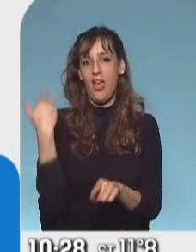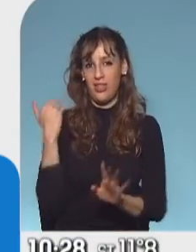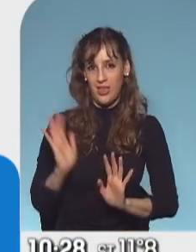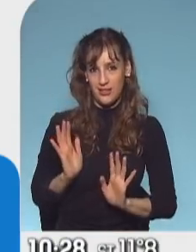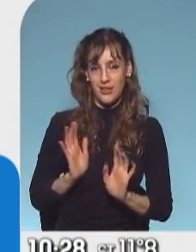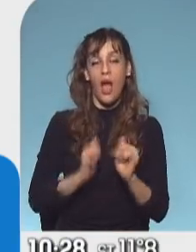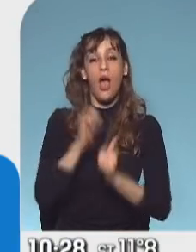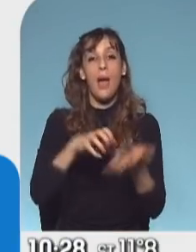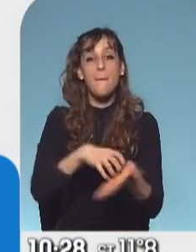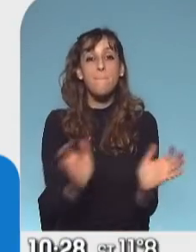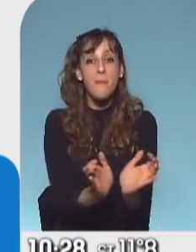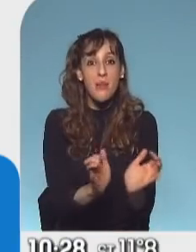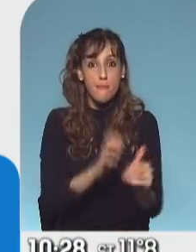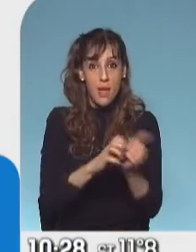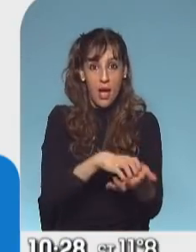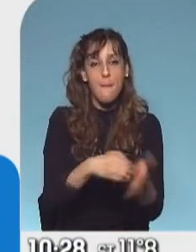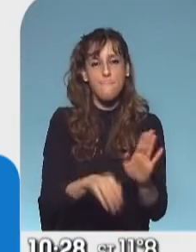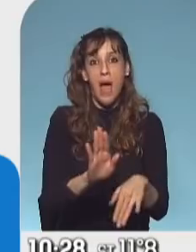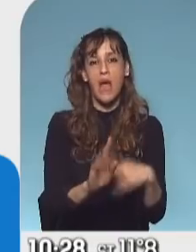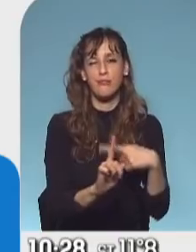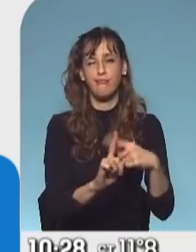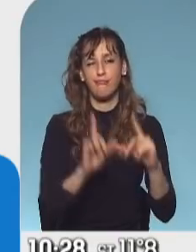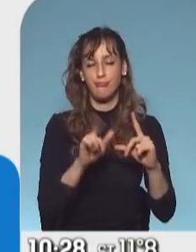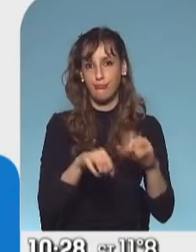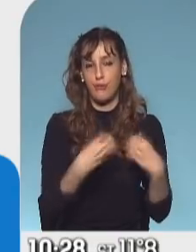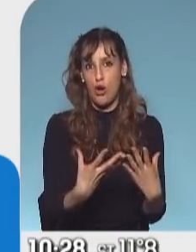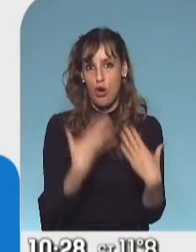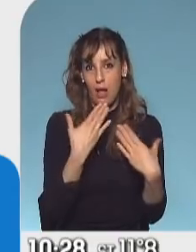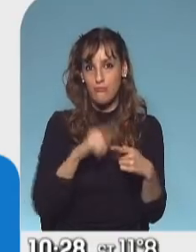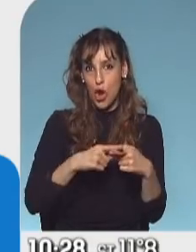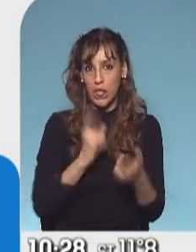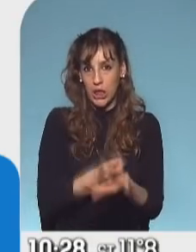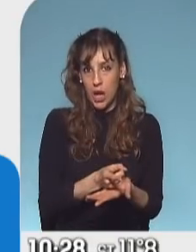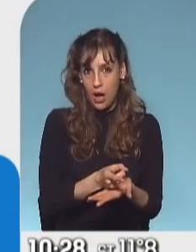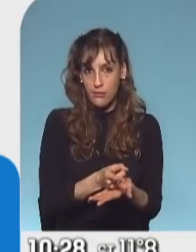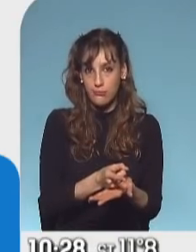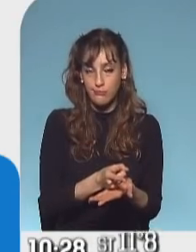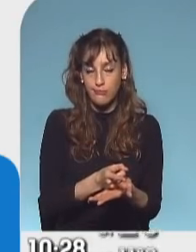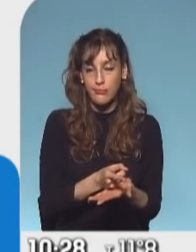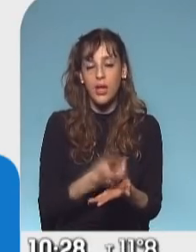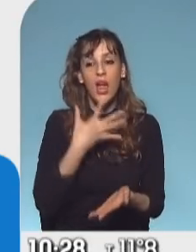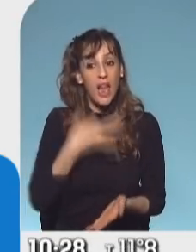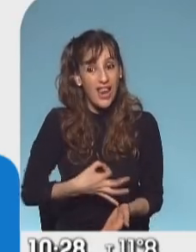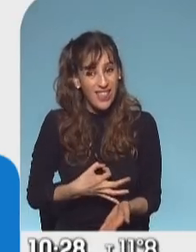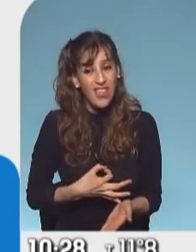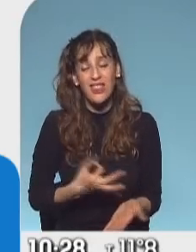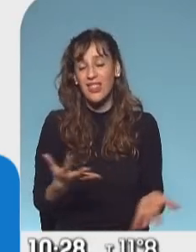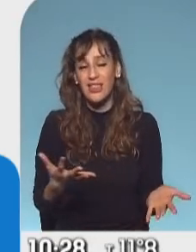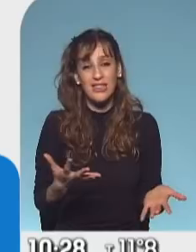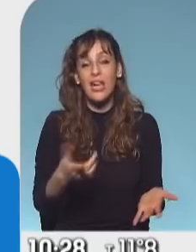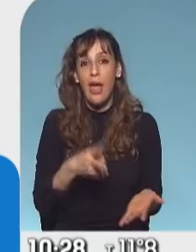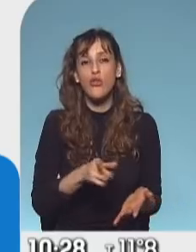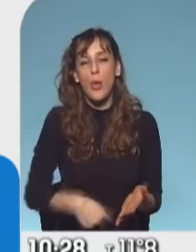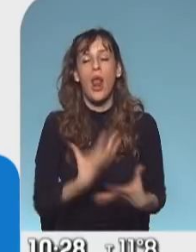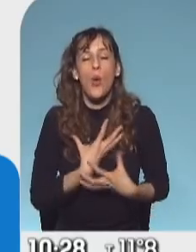medianas empresas, que son las más beneficiadas con esta política, la realidad es que para ellas ha sido un gran